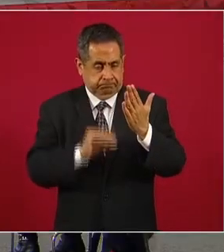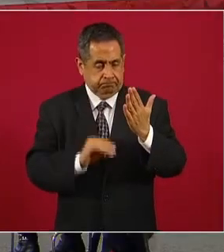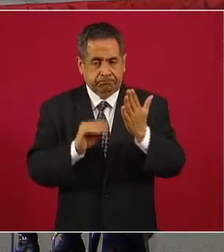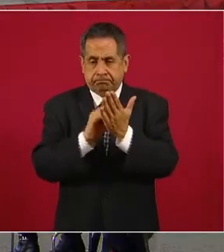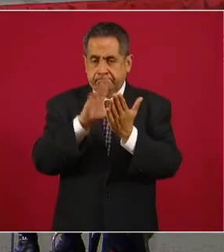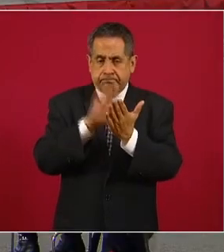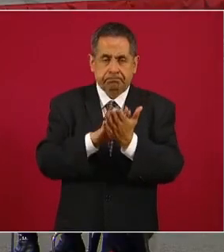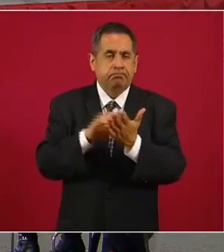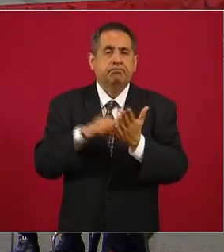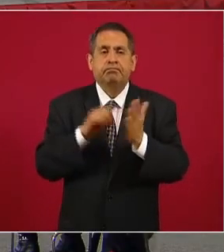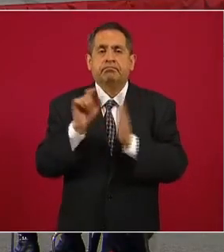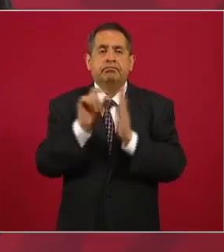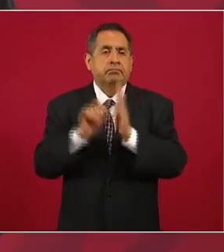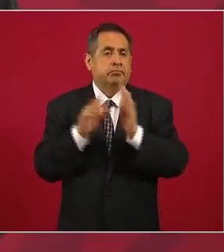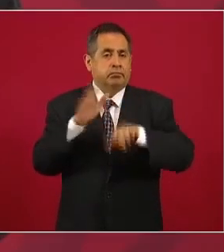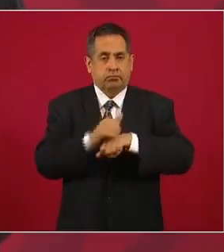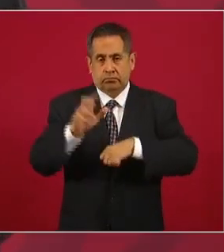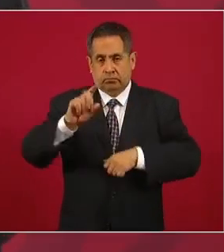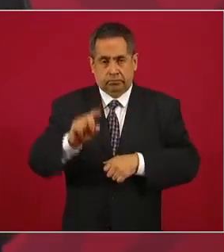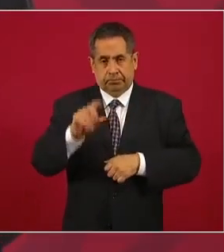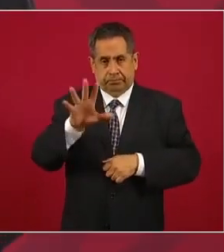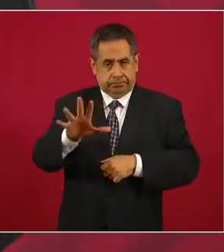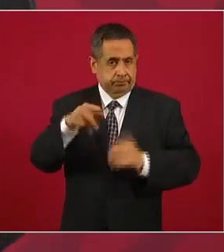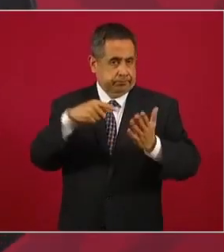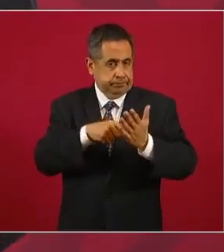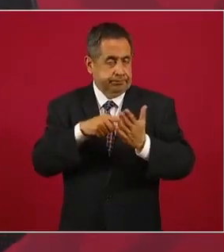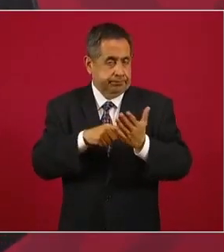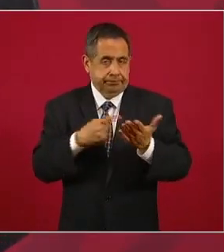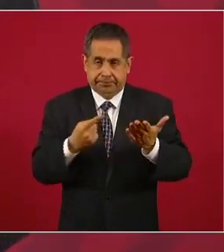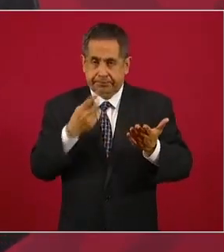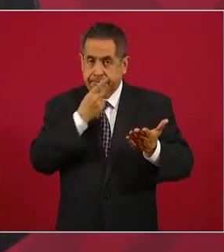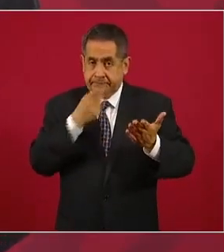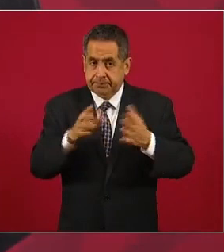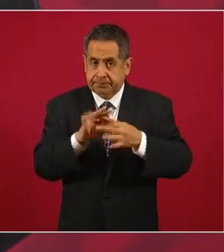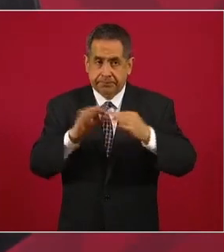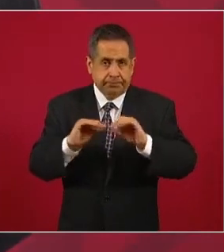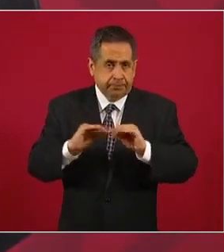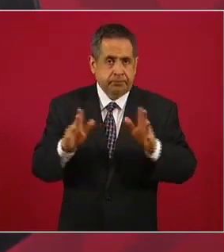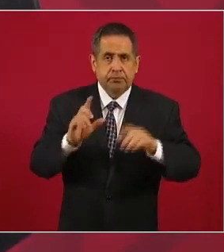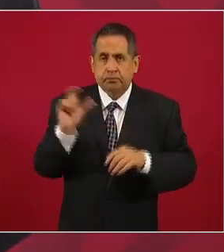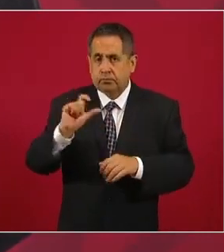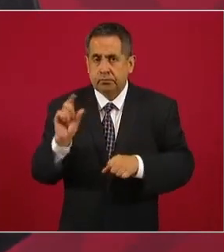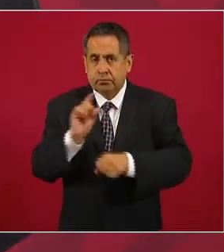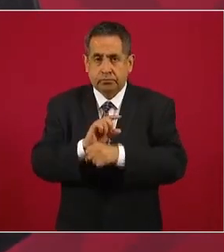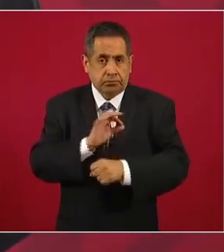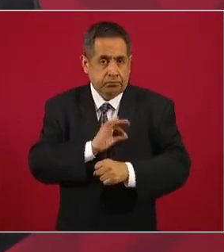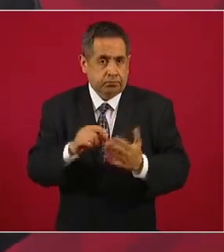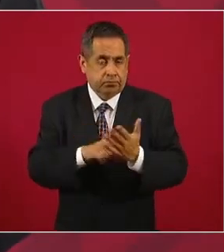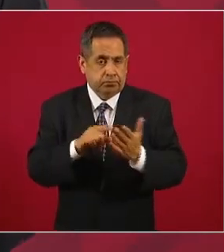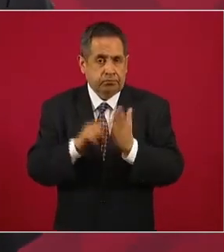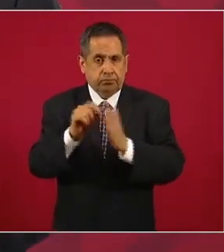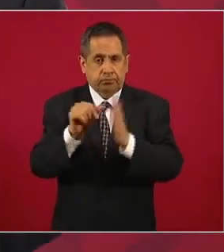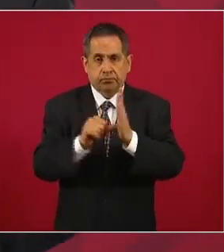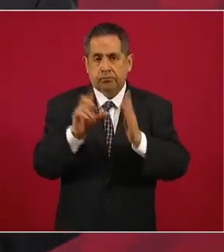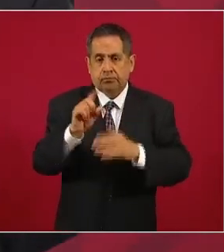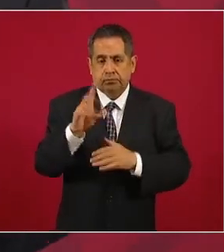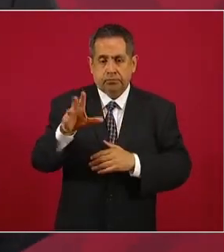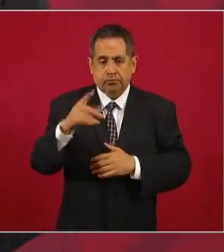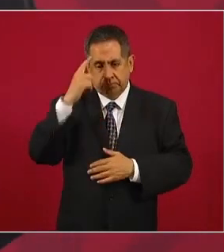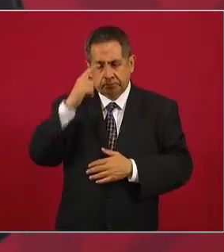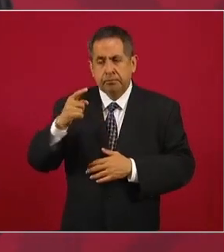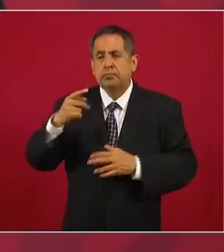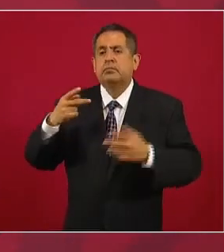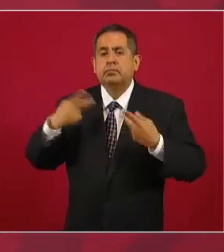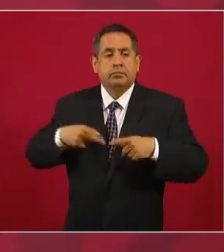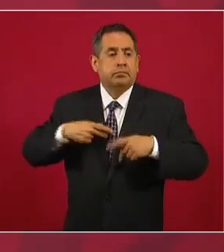recién reformado artículo 35 de la Constitución, a fin de preguntar